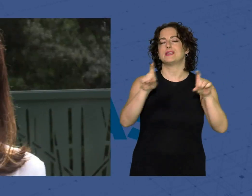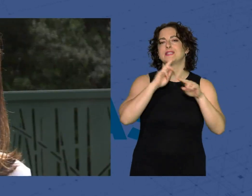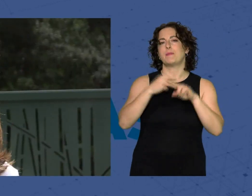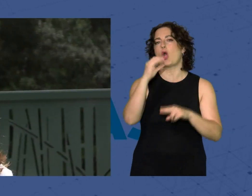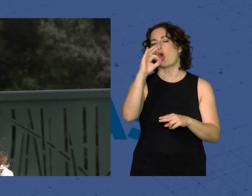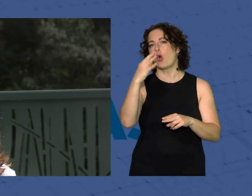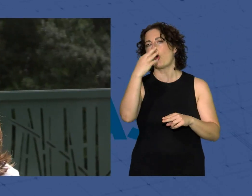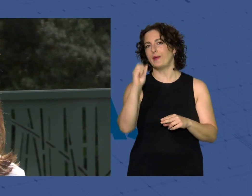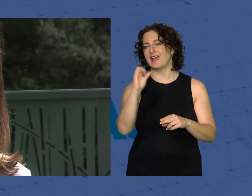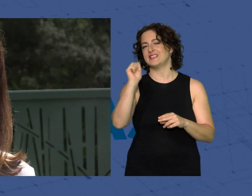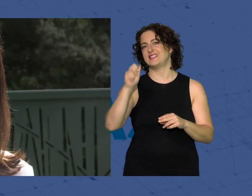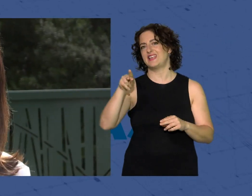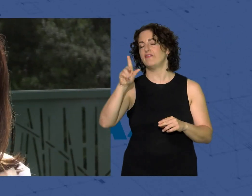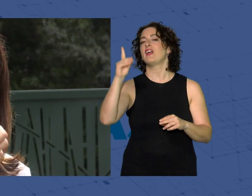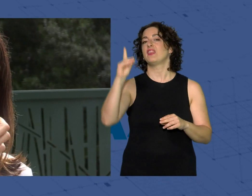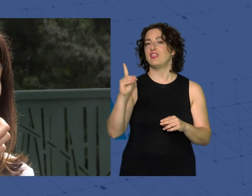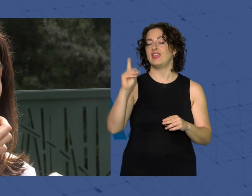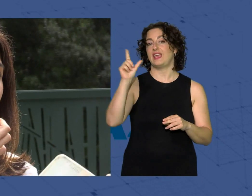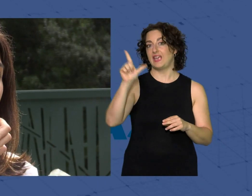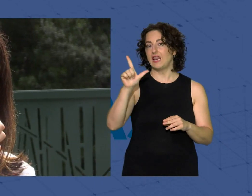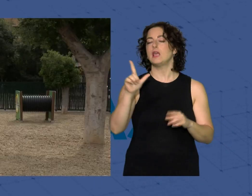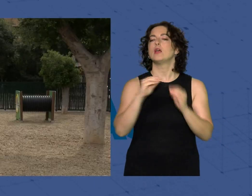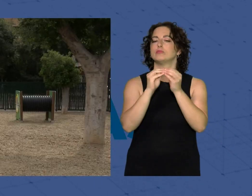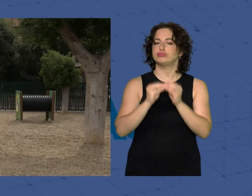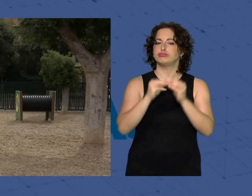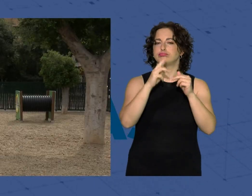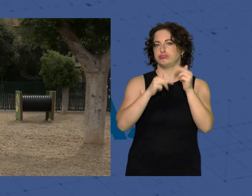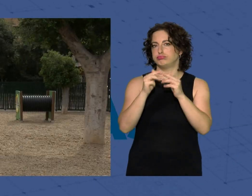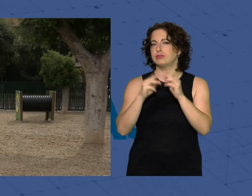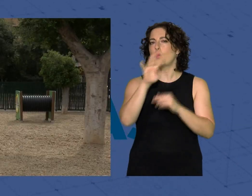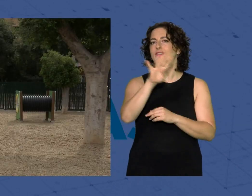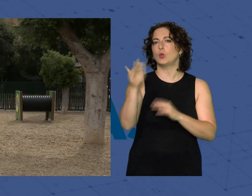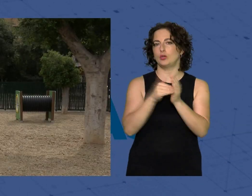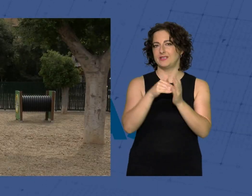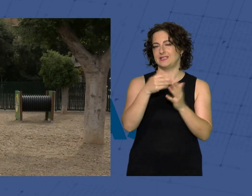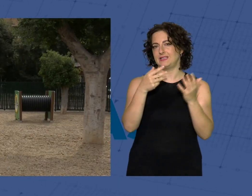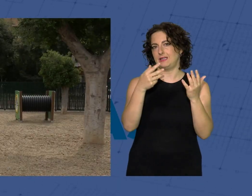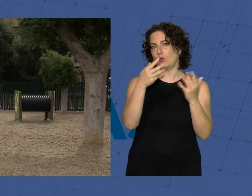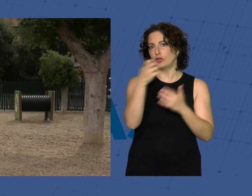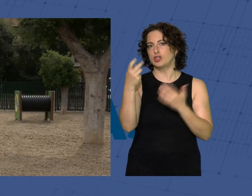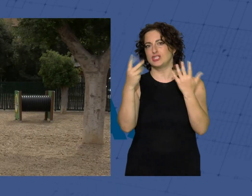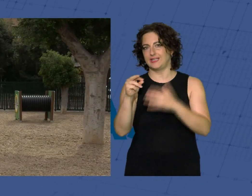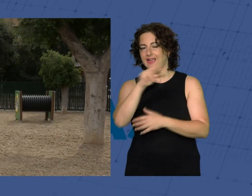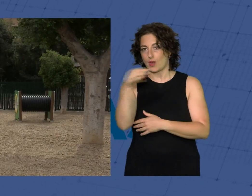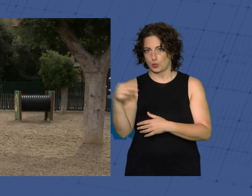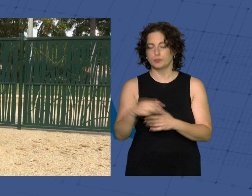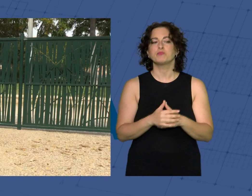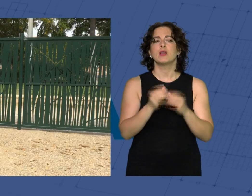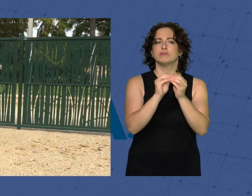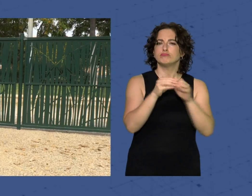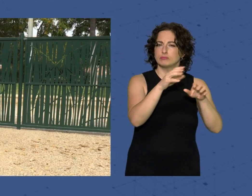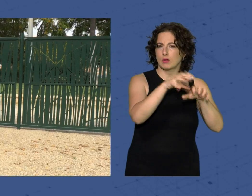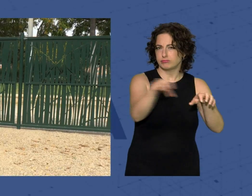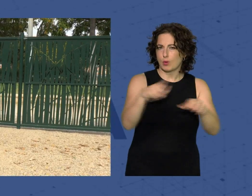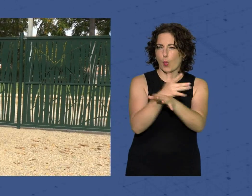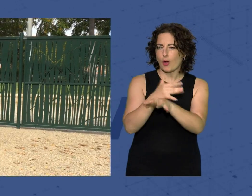de ELE se ha encargado de acondicionar por un importe de 44.770 euros. Así se han instalado juegos de habilidad para